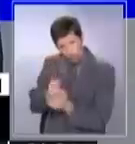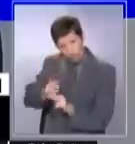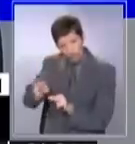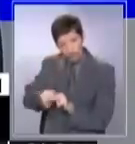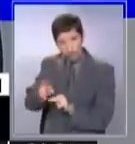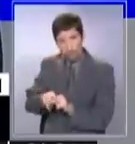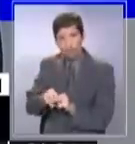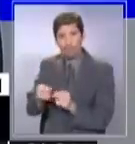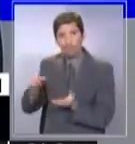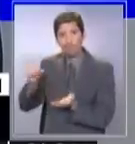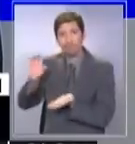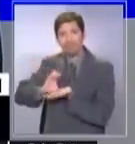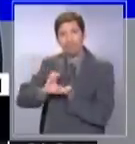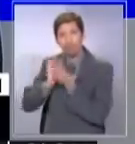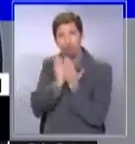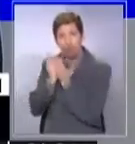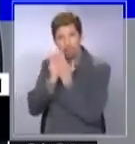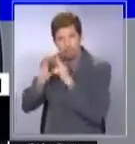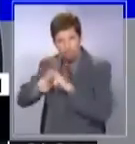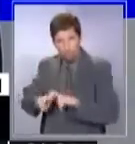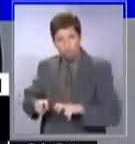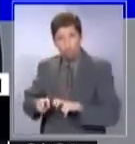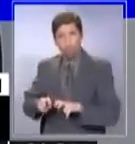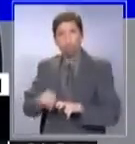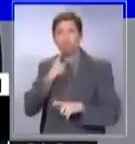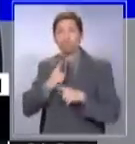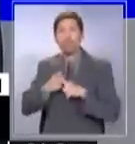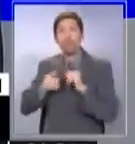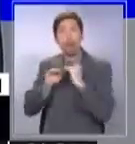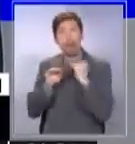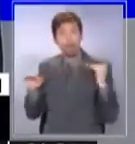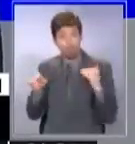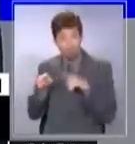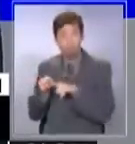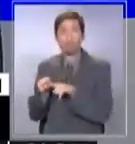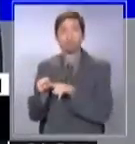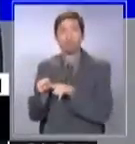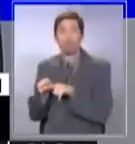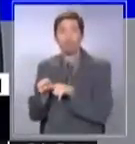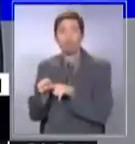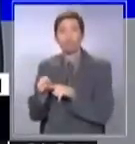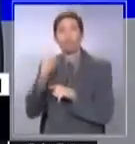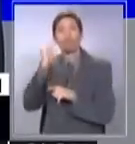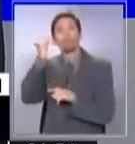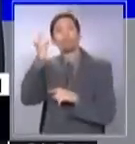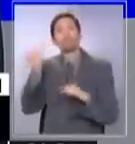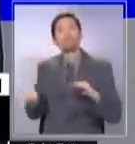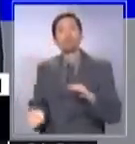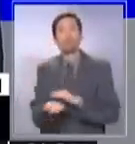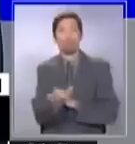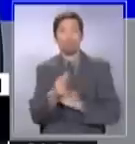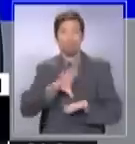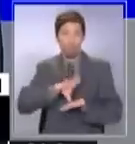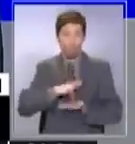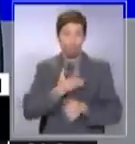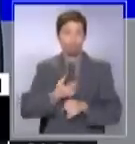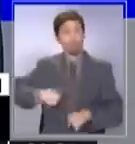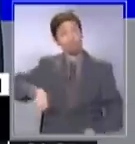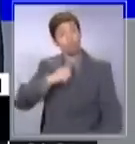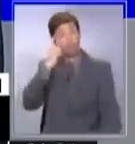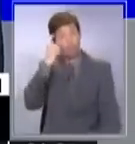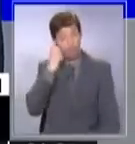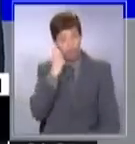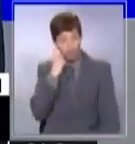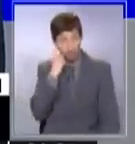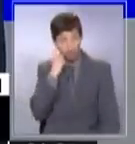estudios nuestro que es Centro de Estudios horizontal para poder hacer propuestas al país nosotros creemos que aquí la